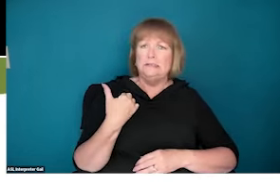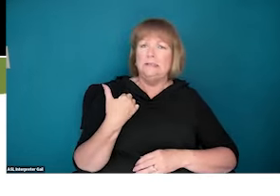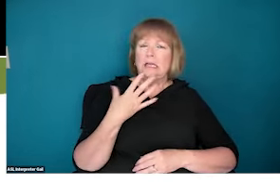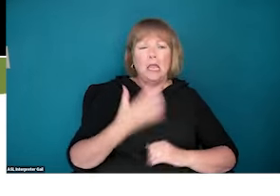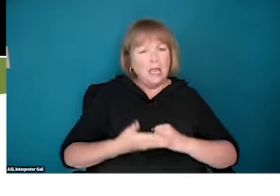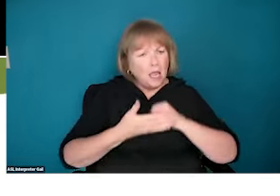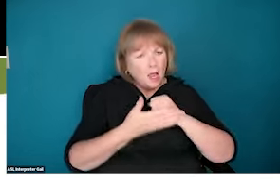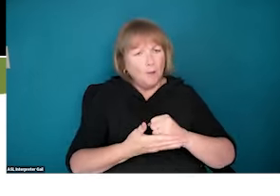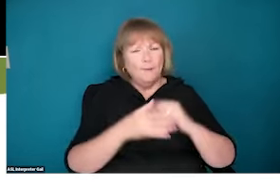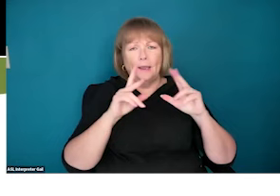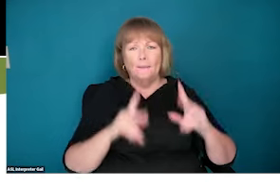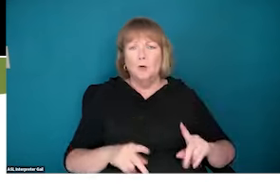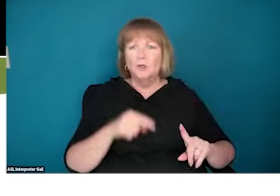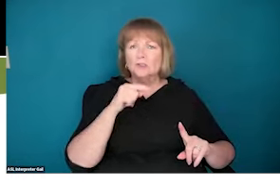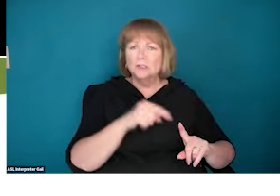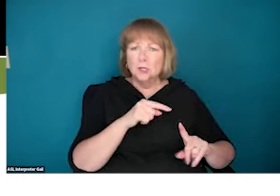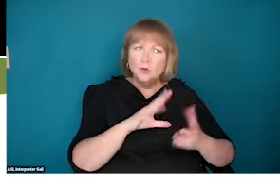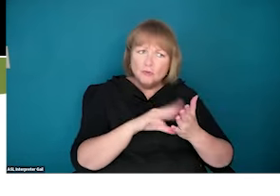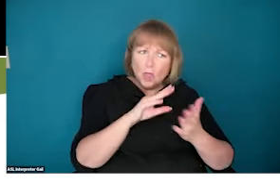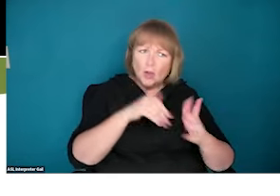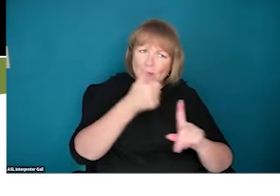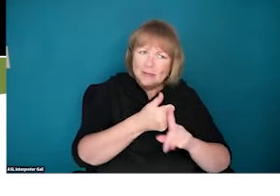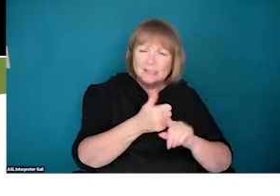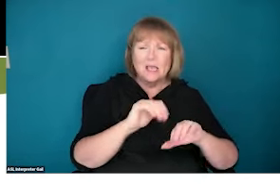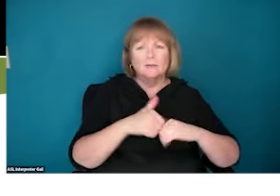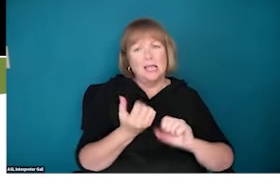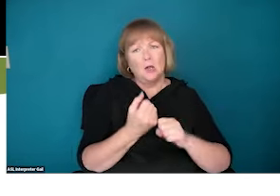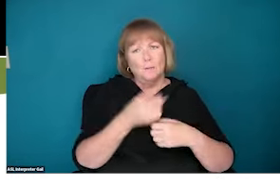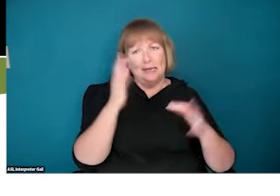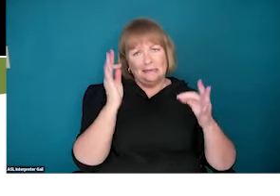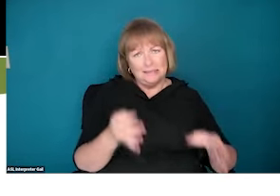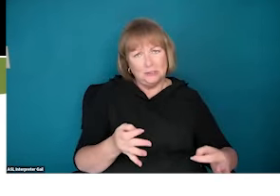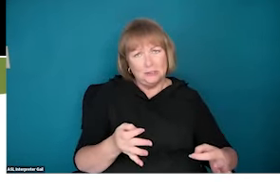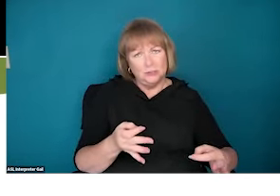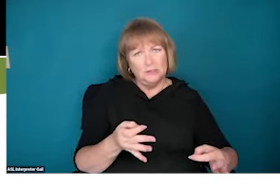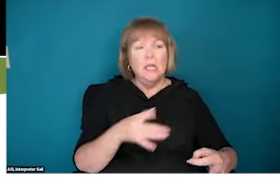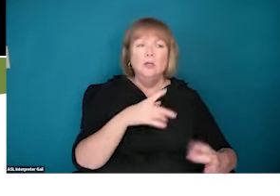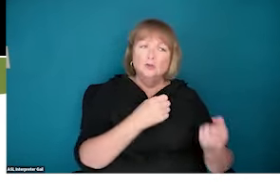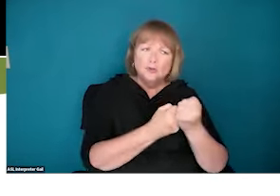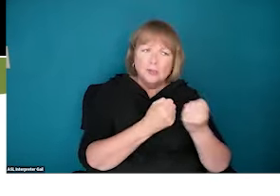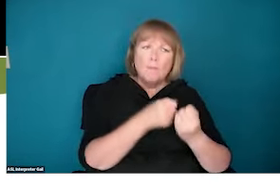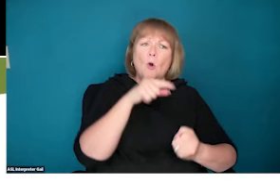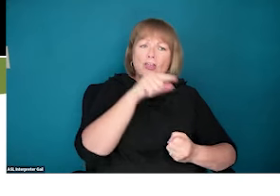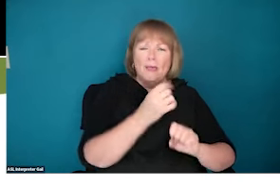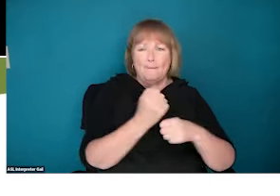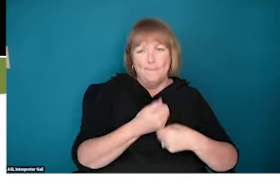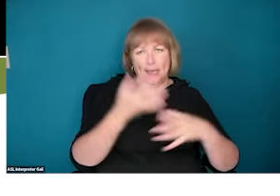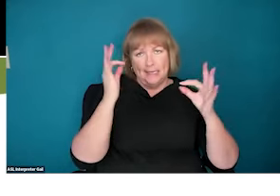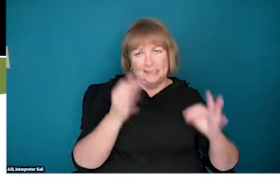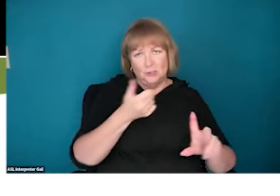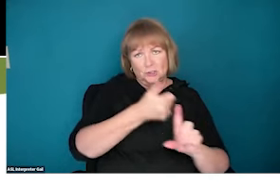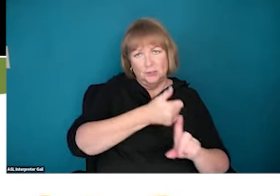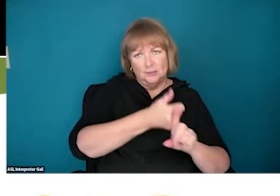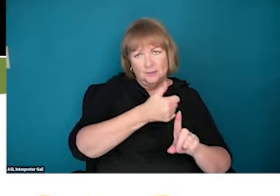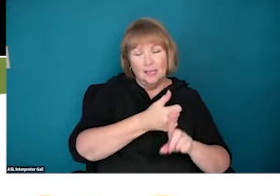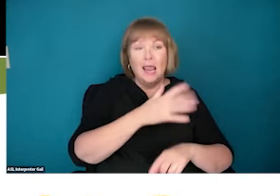riesgos, ayudar a alguien a entender y a aprender a tomar decisiones y cómo podemos